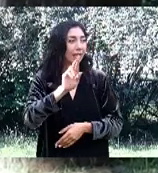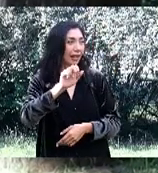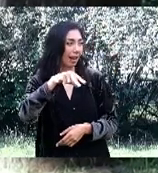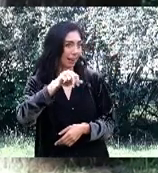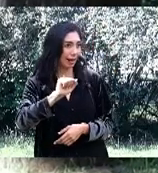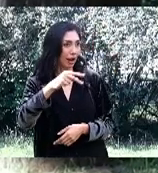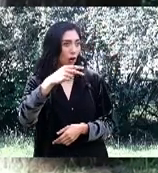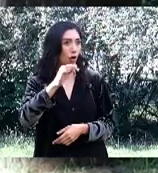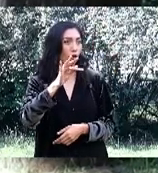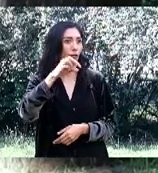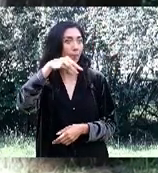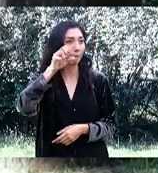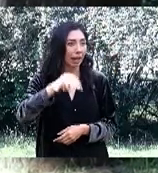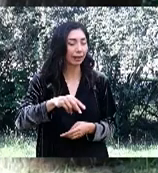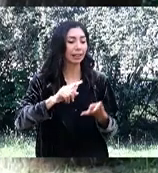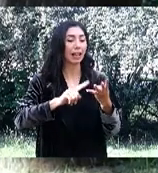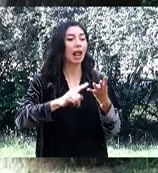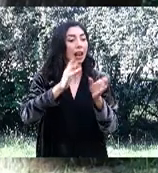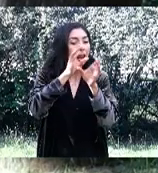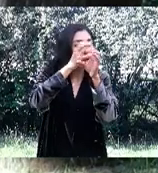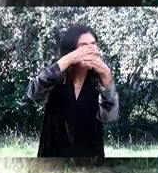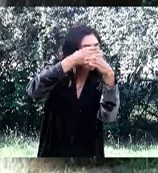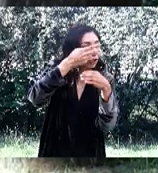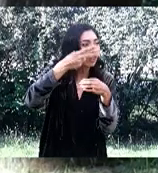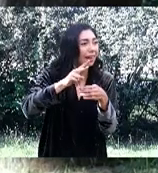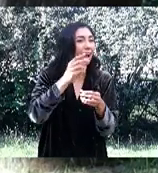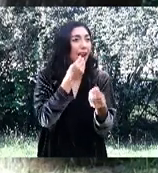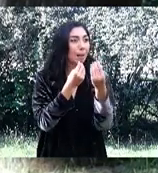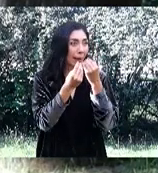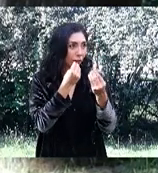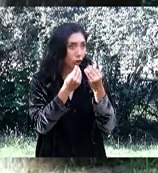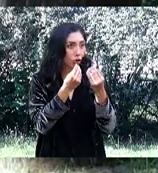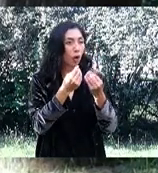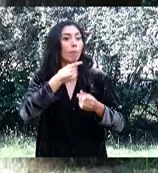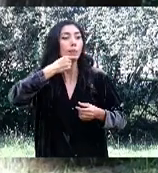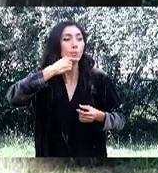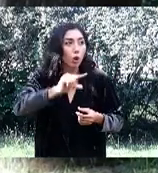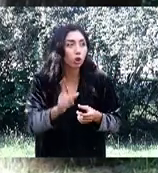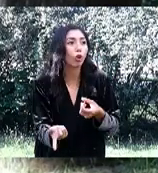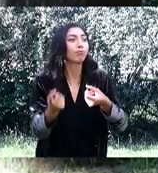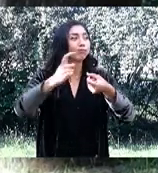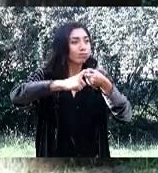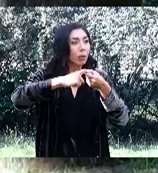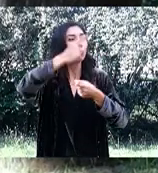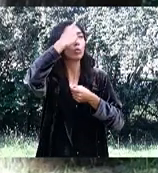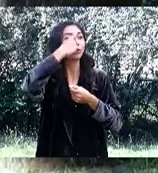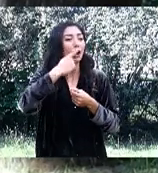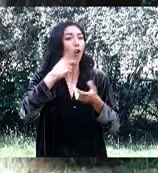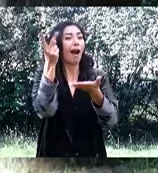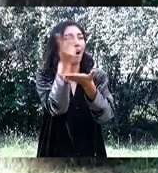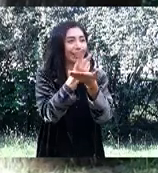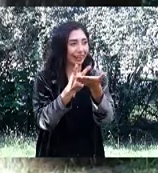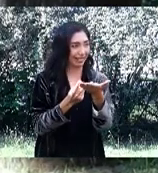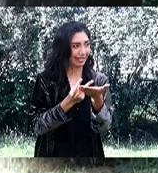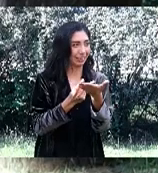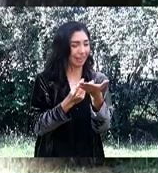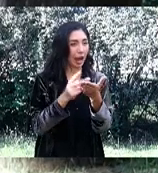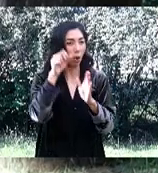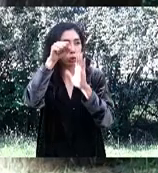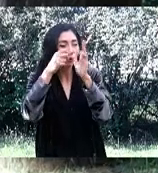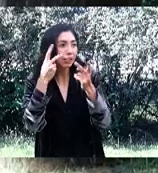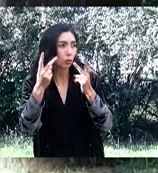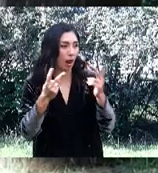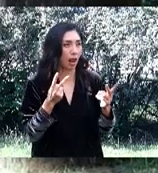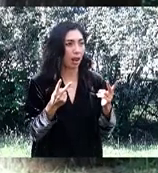laboratorio de los alimentos y pronto se sumará el museo interactivo de Artes audiovisual pero que también incluye